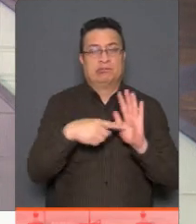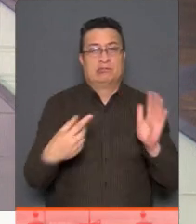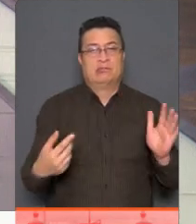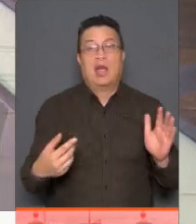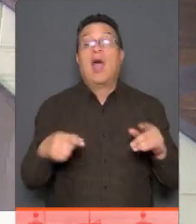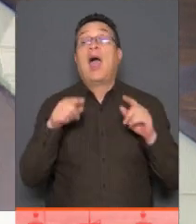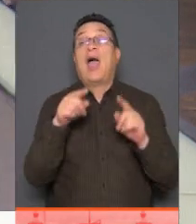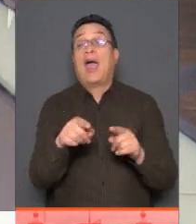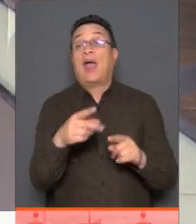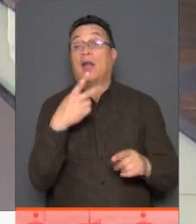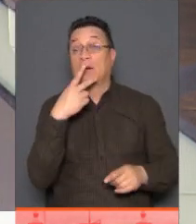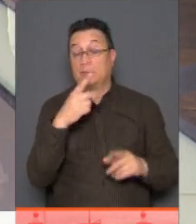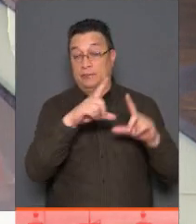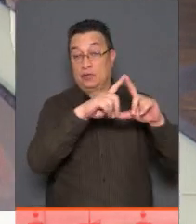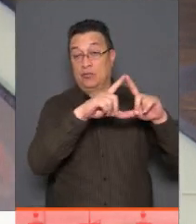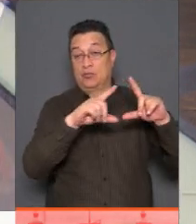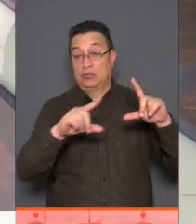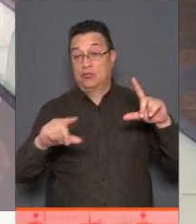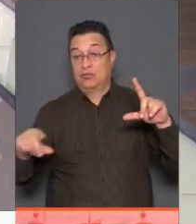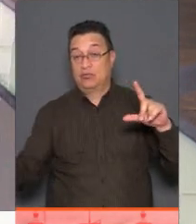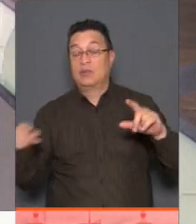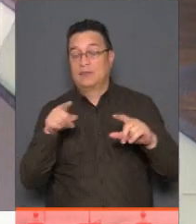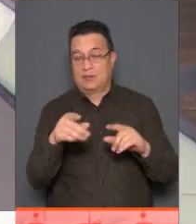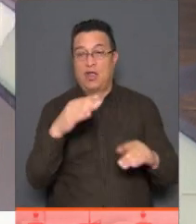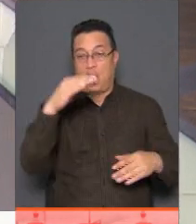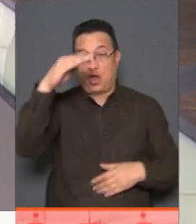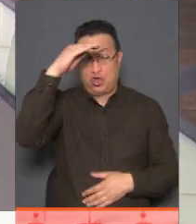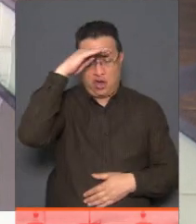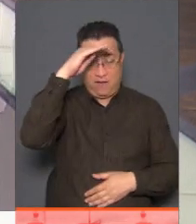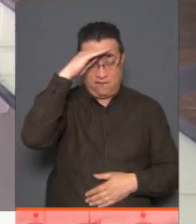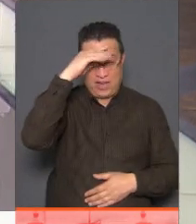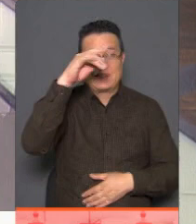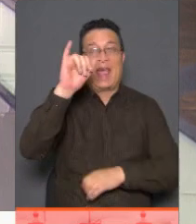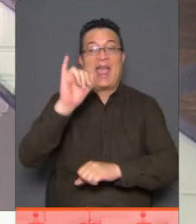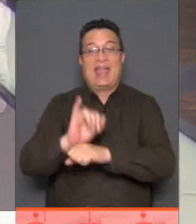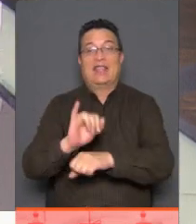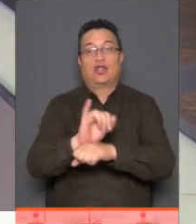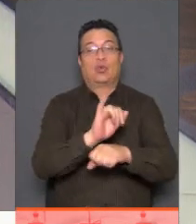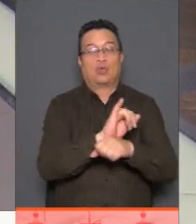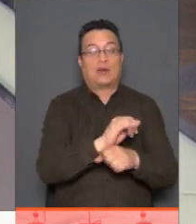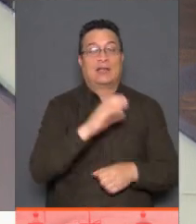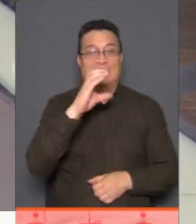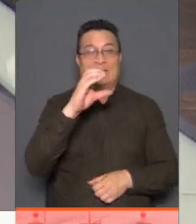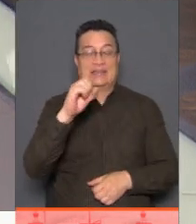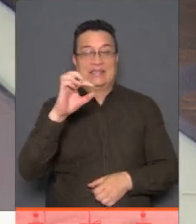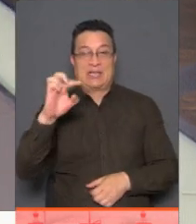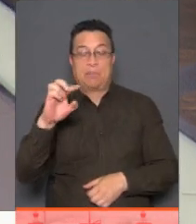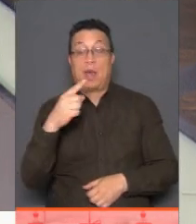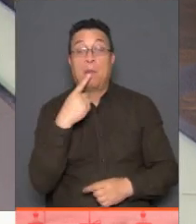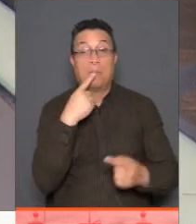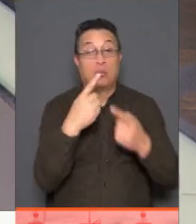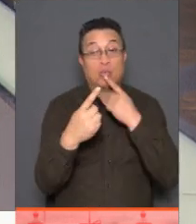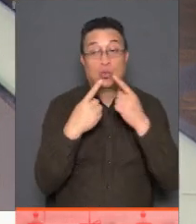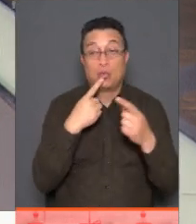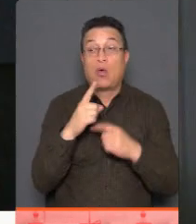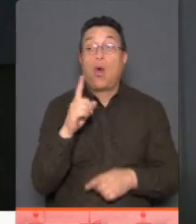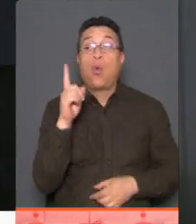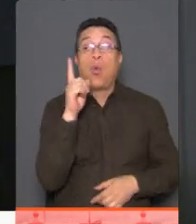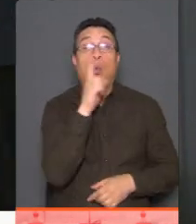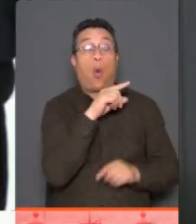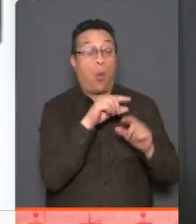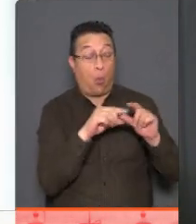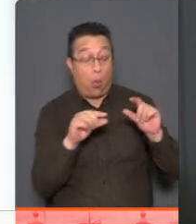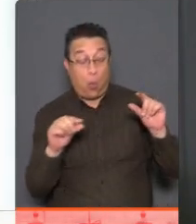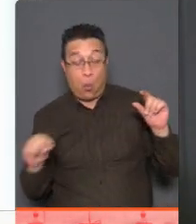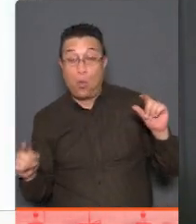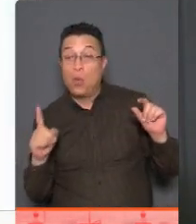la Cámara de Diputados, esto es una confianza en las instituciones, encuesta CEP, ocupan el penúltimo lugar. O sea, esta es la última encuesta